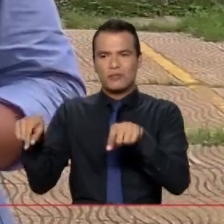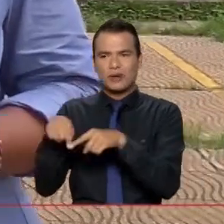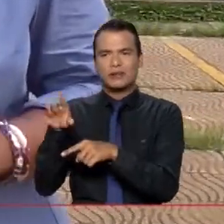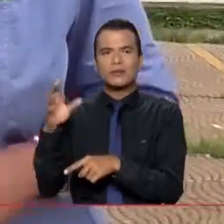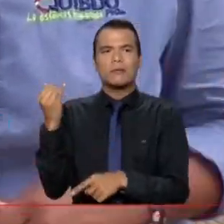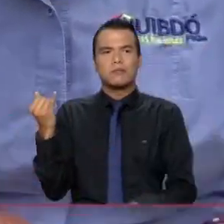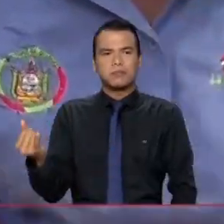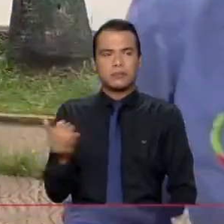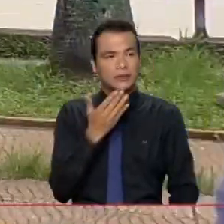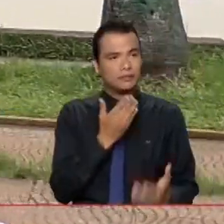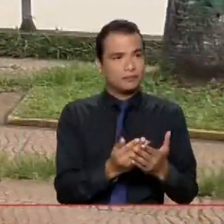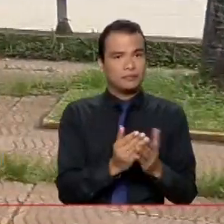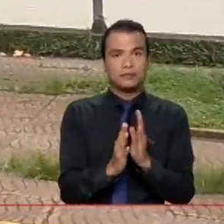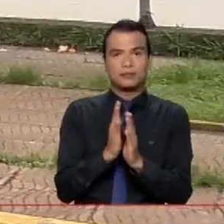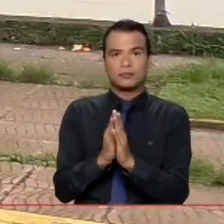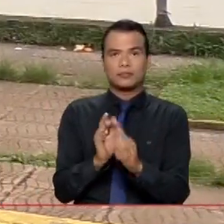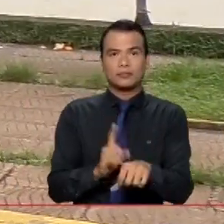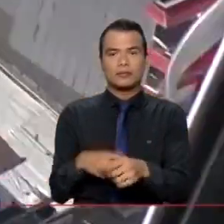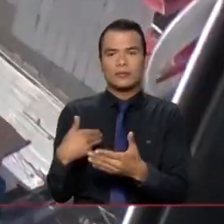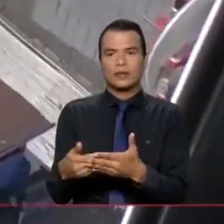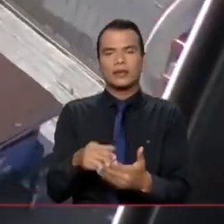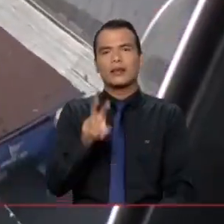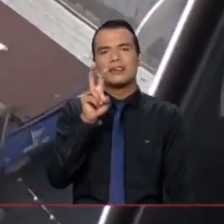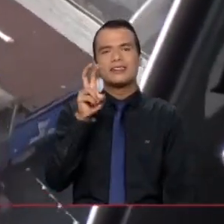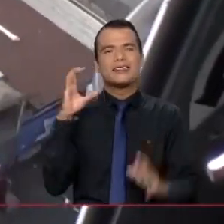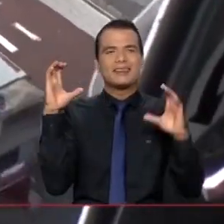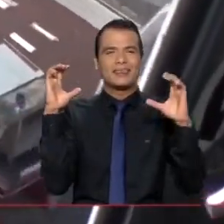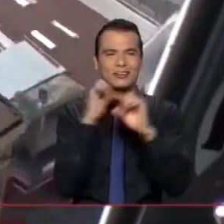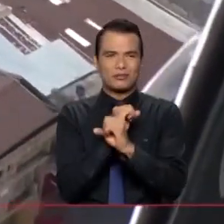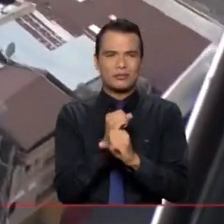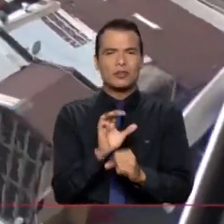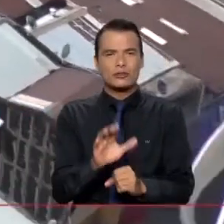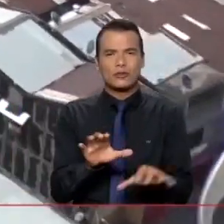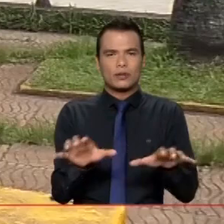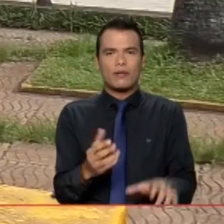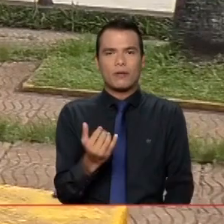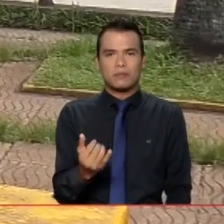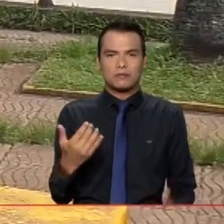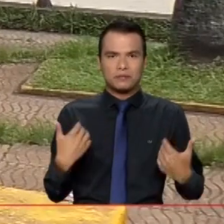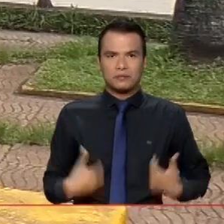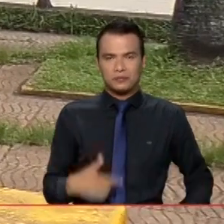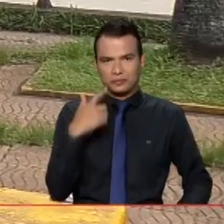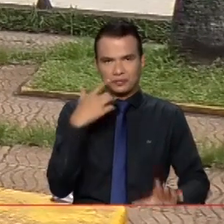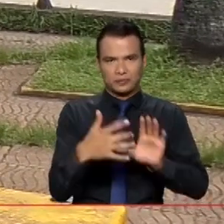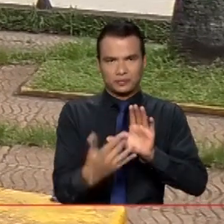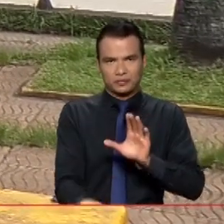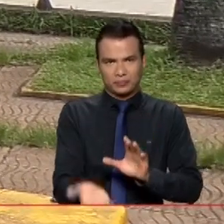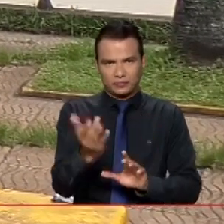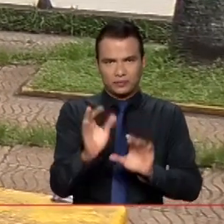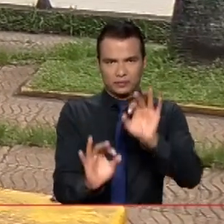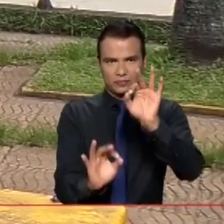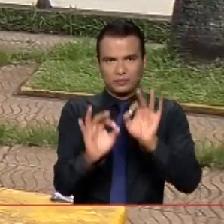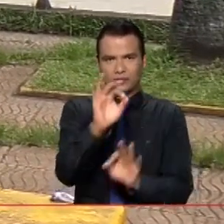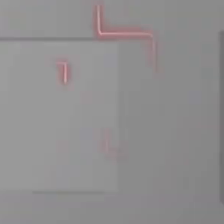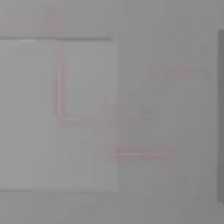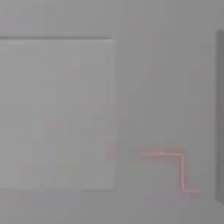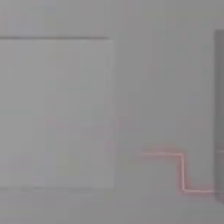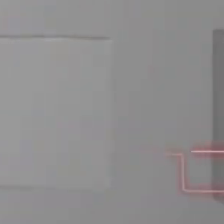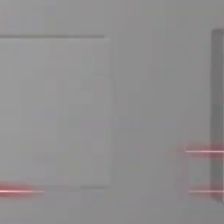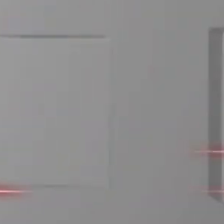ustedes, muchísimas gracias. Hasta las 7 de la noche será entonces esta jornada. La información hasta ahora desde Quibdó, la cámara es de John Garrido. Yo soy Cristian Cuesta.